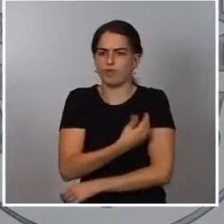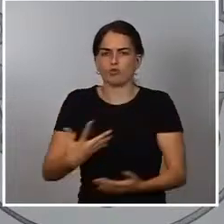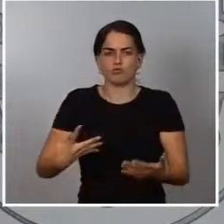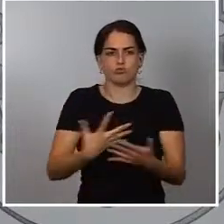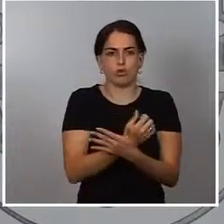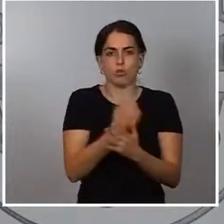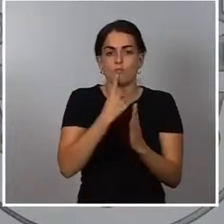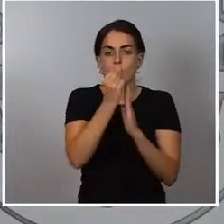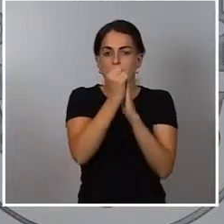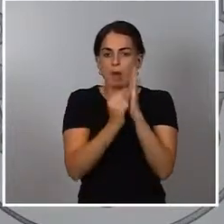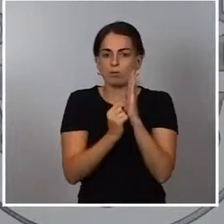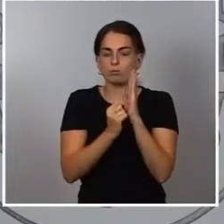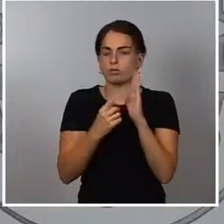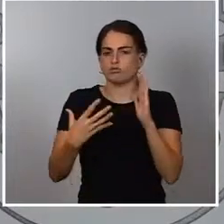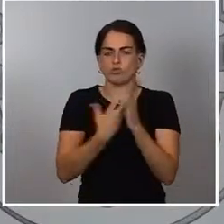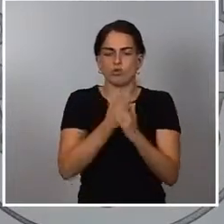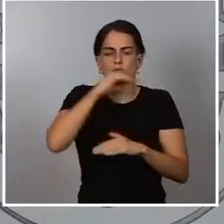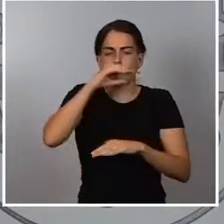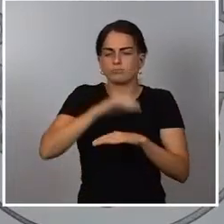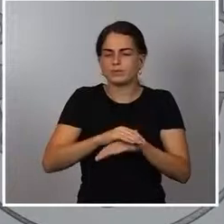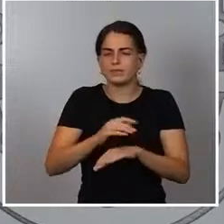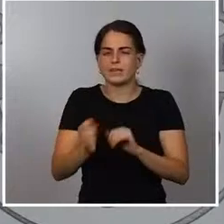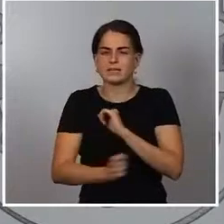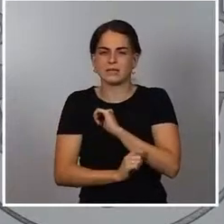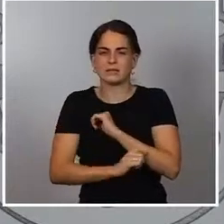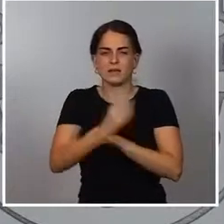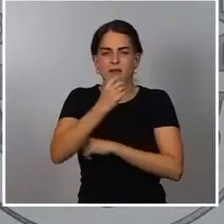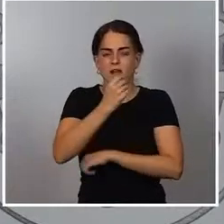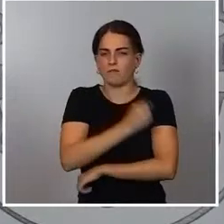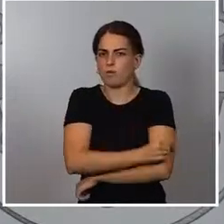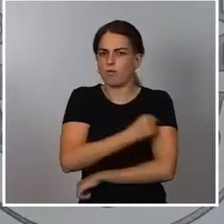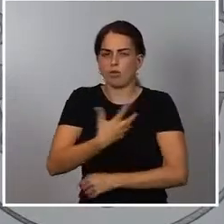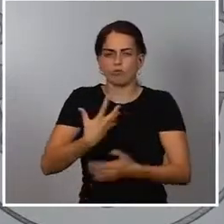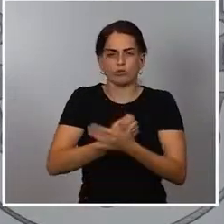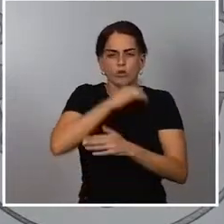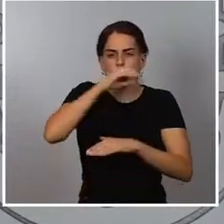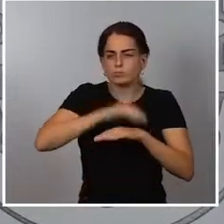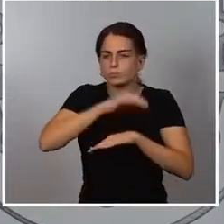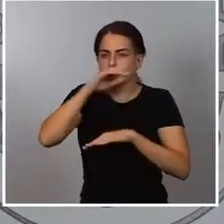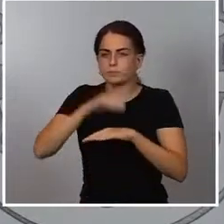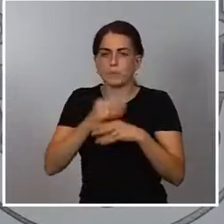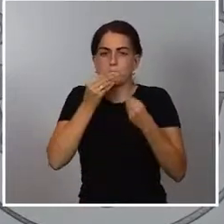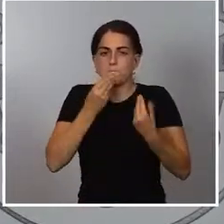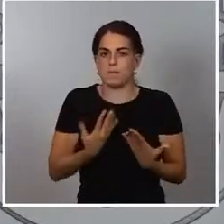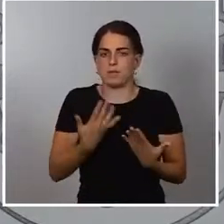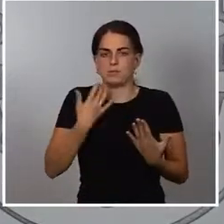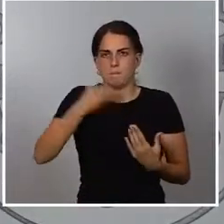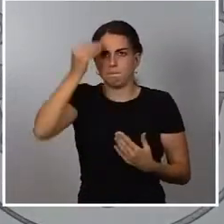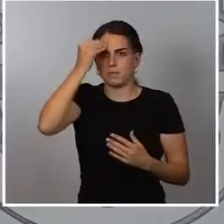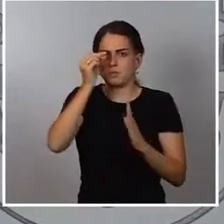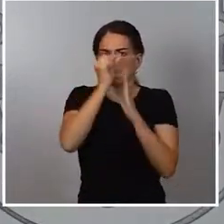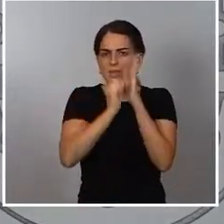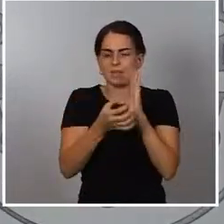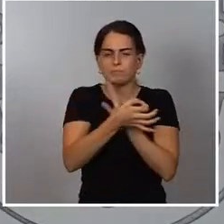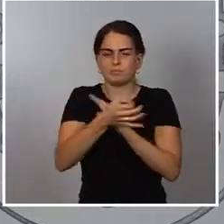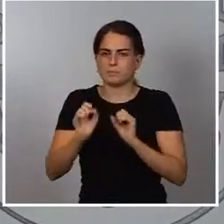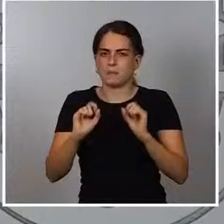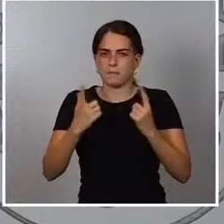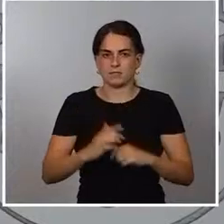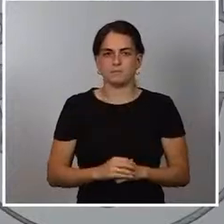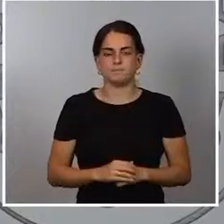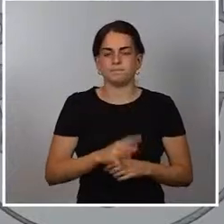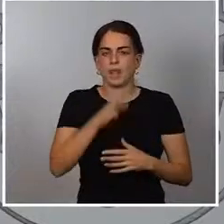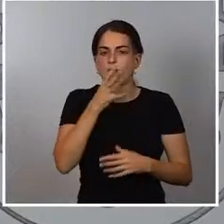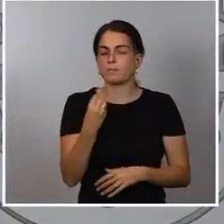y siguiendo la estrategia de vacunación que es lo importante son las que toman las de medidas que estiman más adecuadas vamos ahora con las preguntas